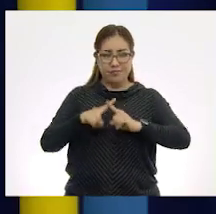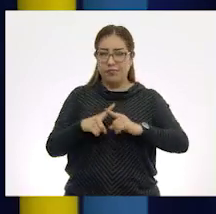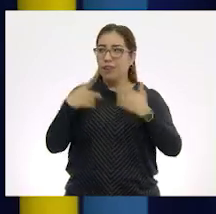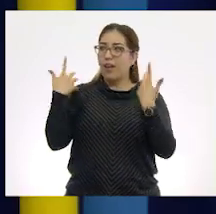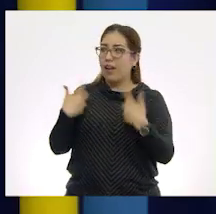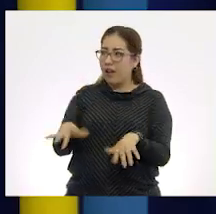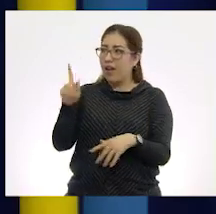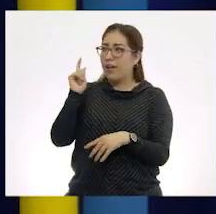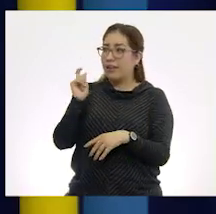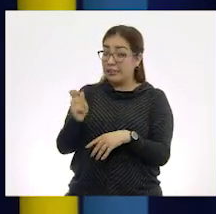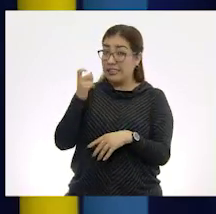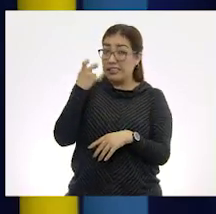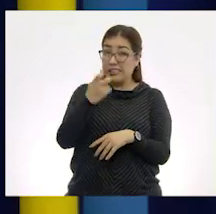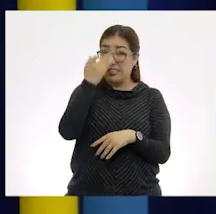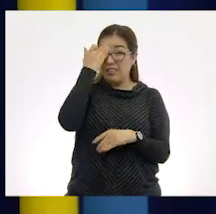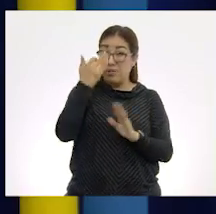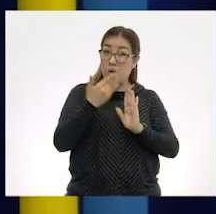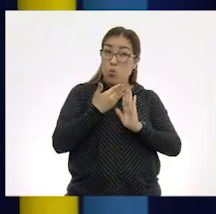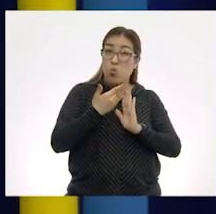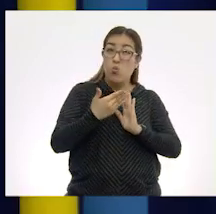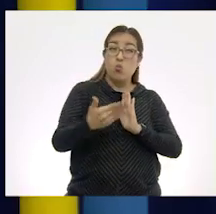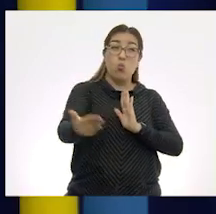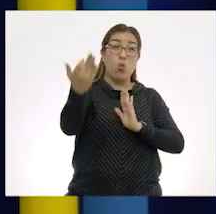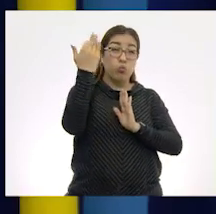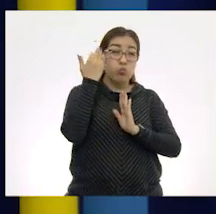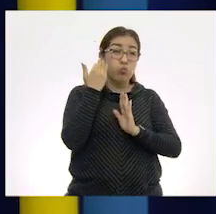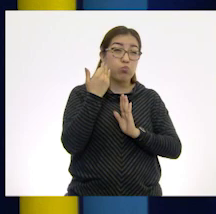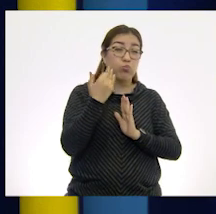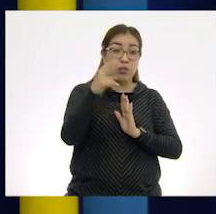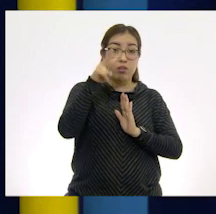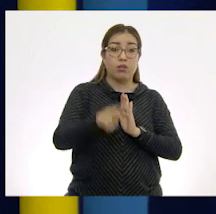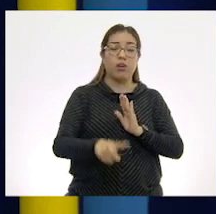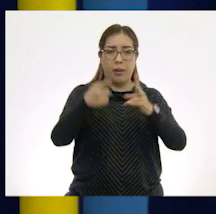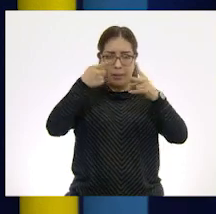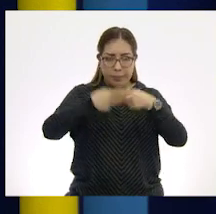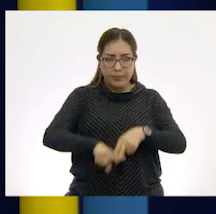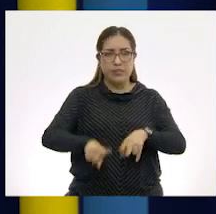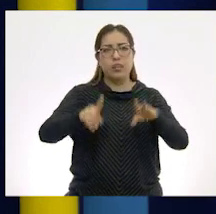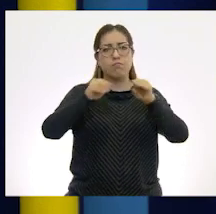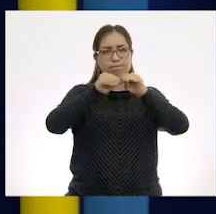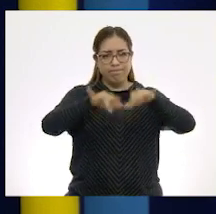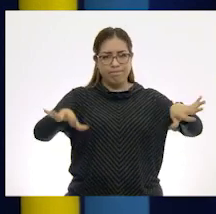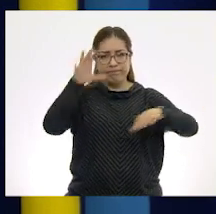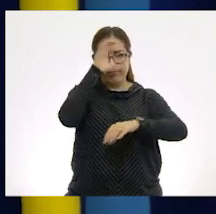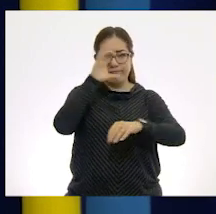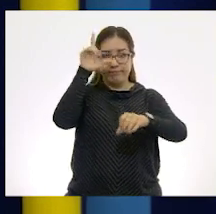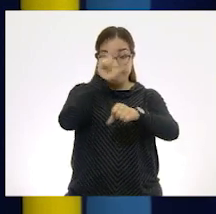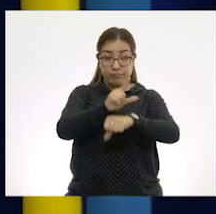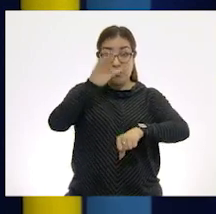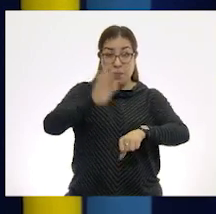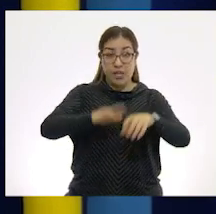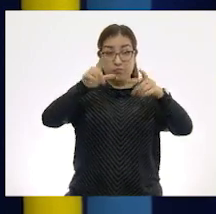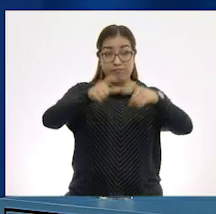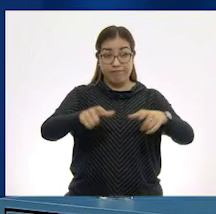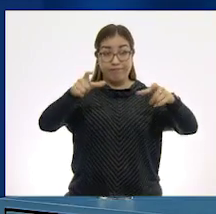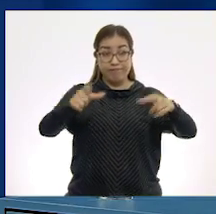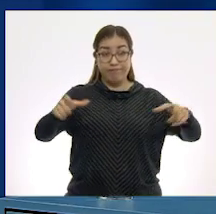decir que fue un largo proceso en el que surgió la civilización y conforme crecía se fue haciendo más y más